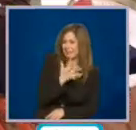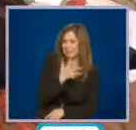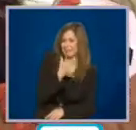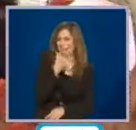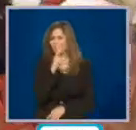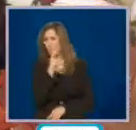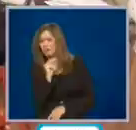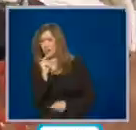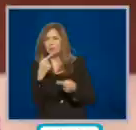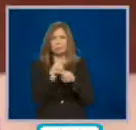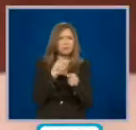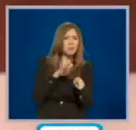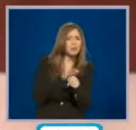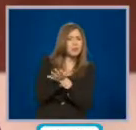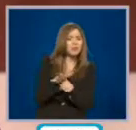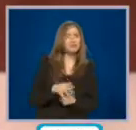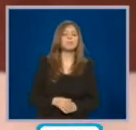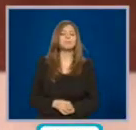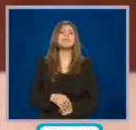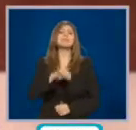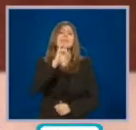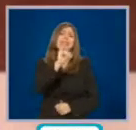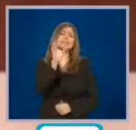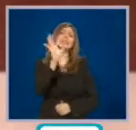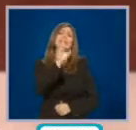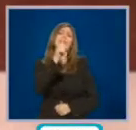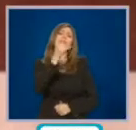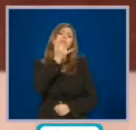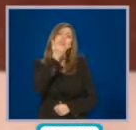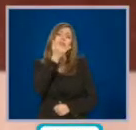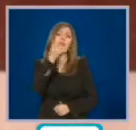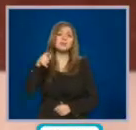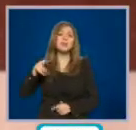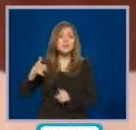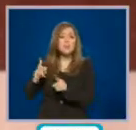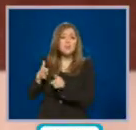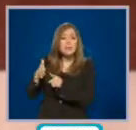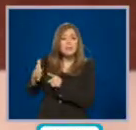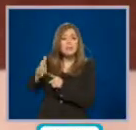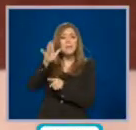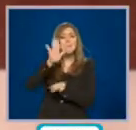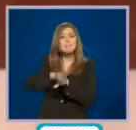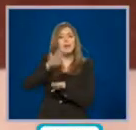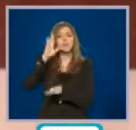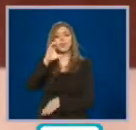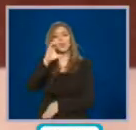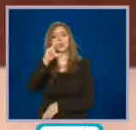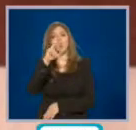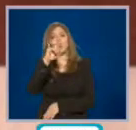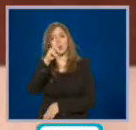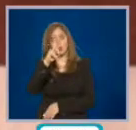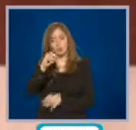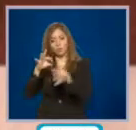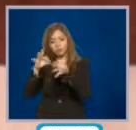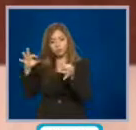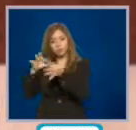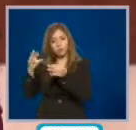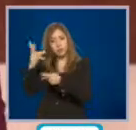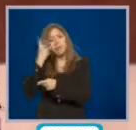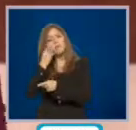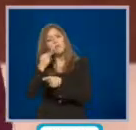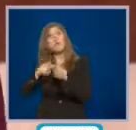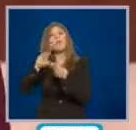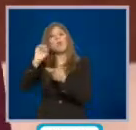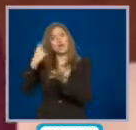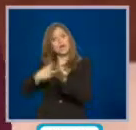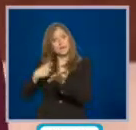con la otra. Sí podríamos confundirlo, Kike. Lo que tiene el ceviche es que el pescado va como más crudo, desnaturalizado, Ya. con limón o Sí. camarón